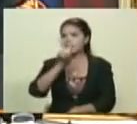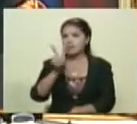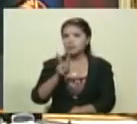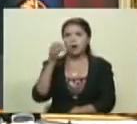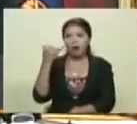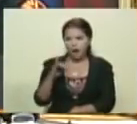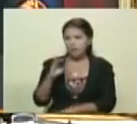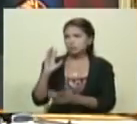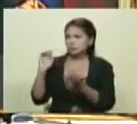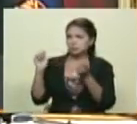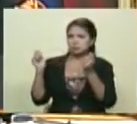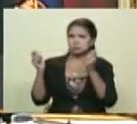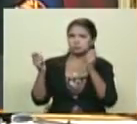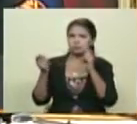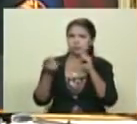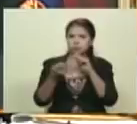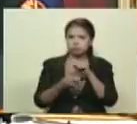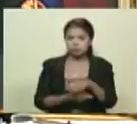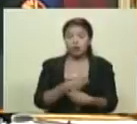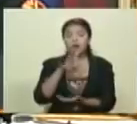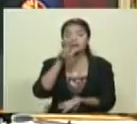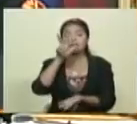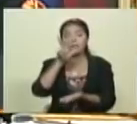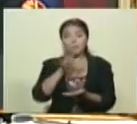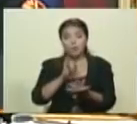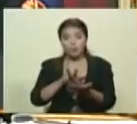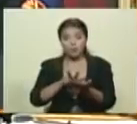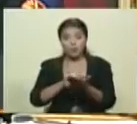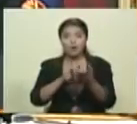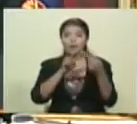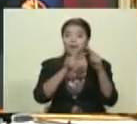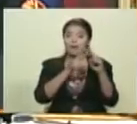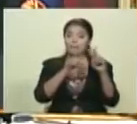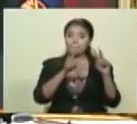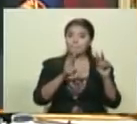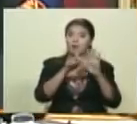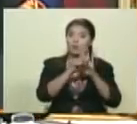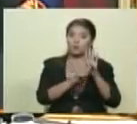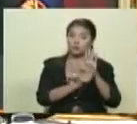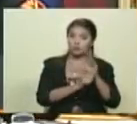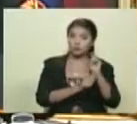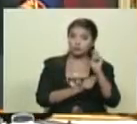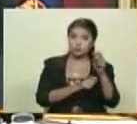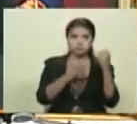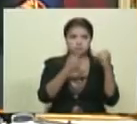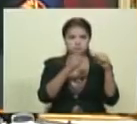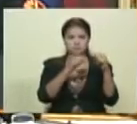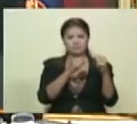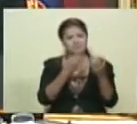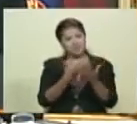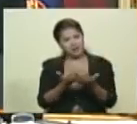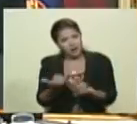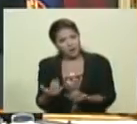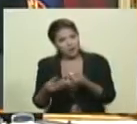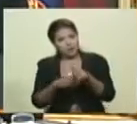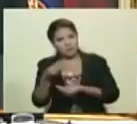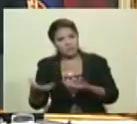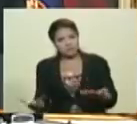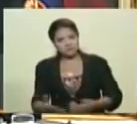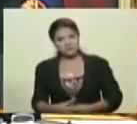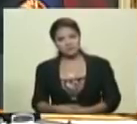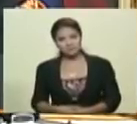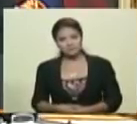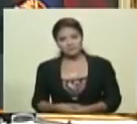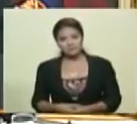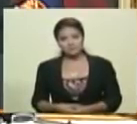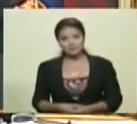experimentado y a aprobar en paz esta constitución y su implementación, ¿qué no vamos a hacer nosotros ahora?